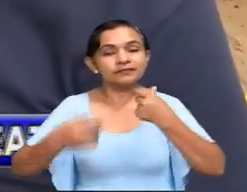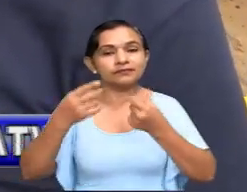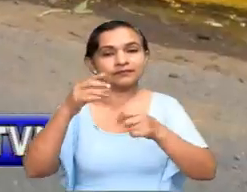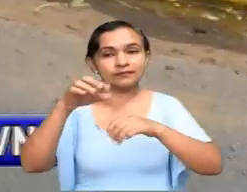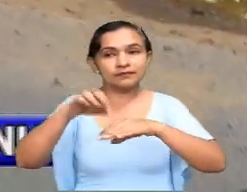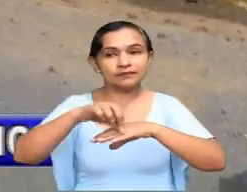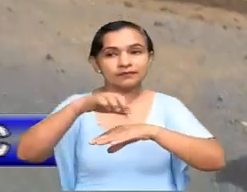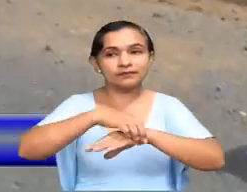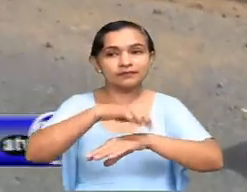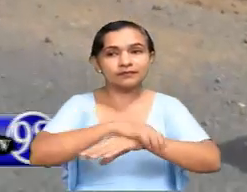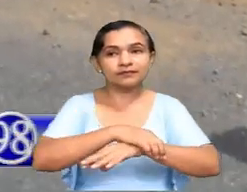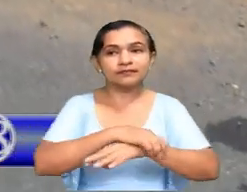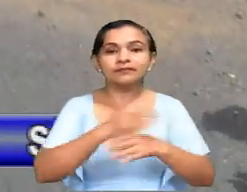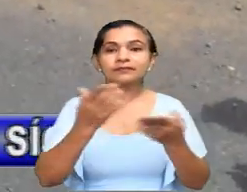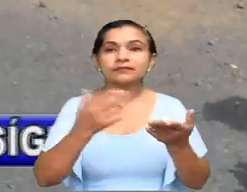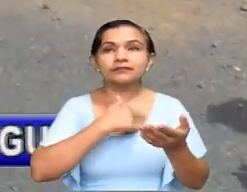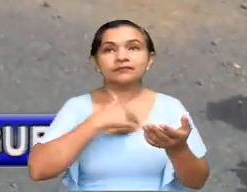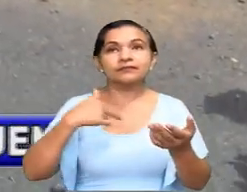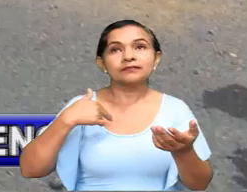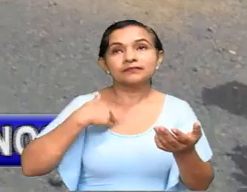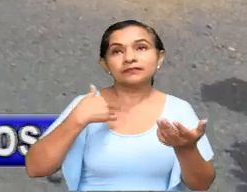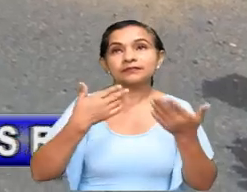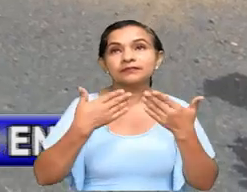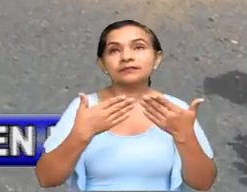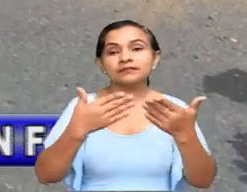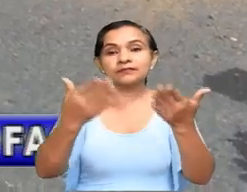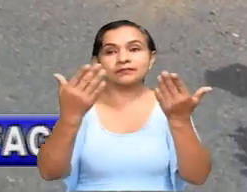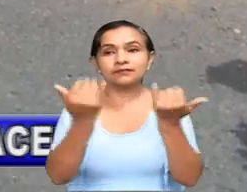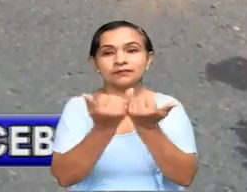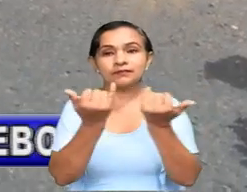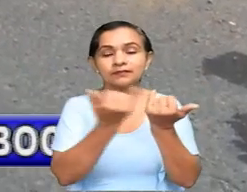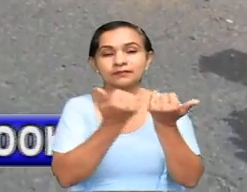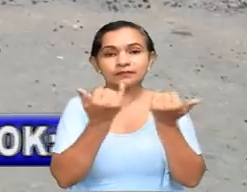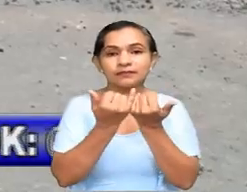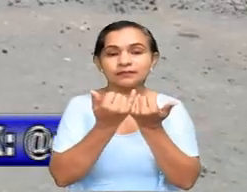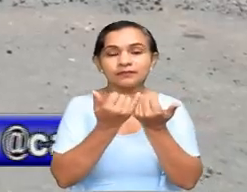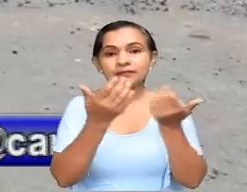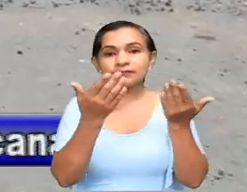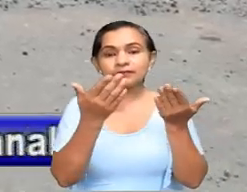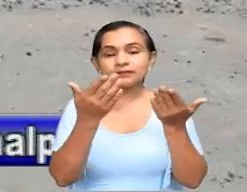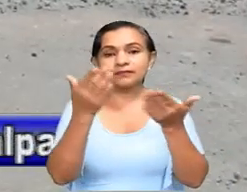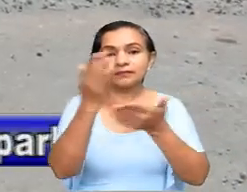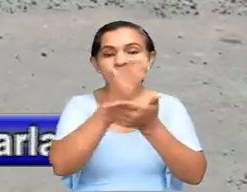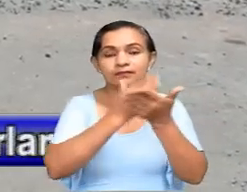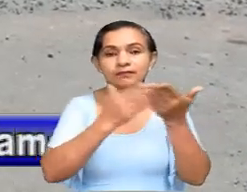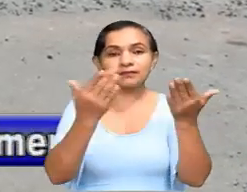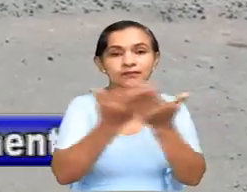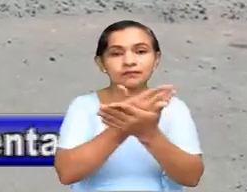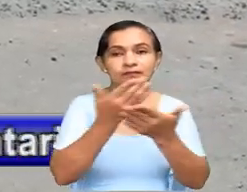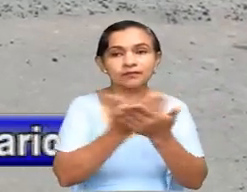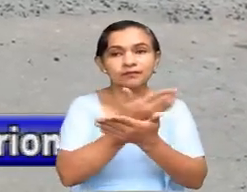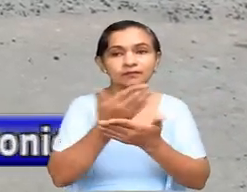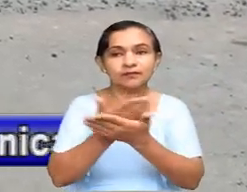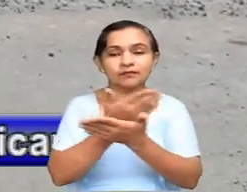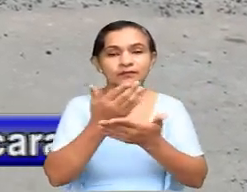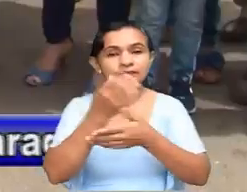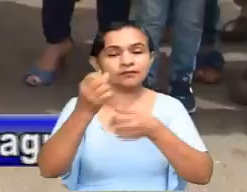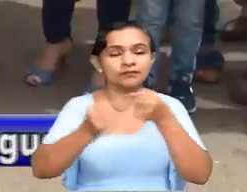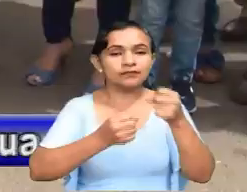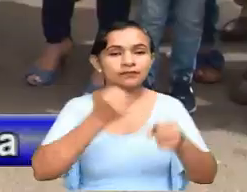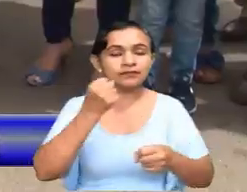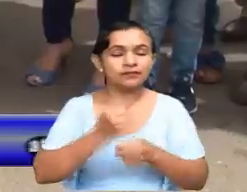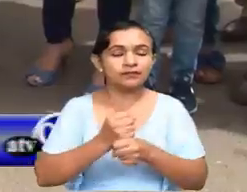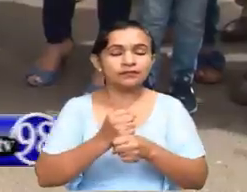Murillo. La alcaldía de Managua ha disminuido los puntos críticos vulnerables a las inundaciones en los últimos años en la